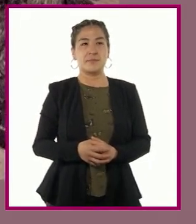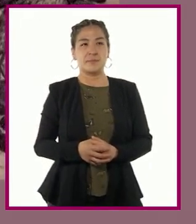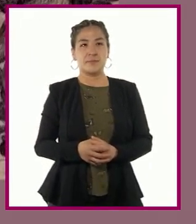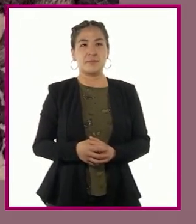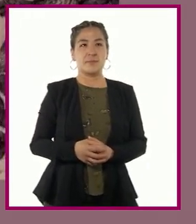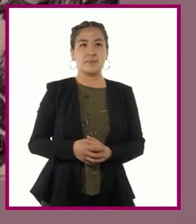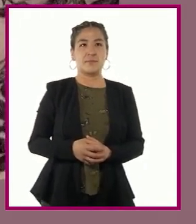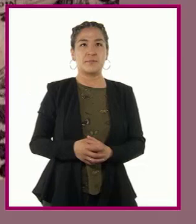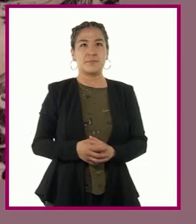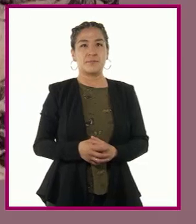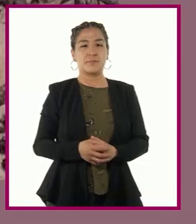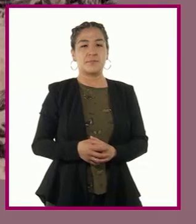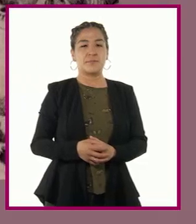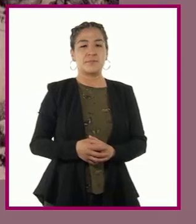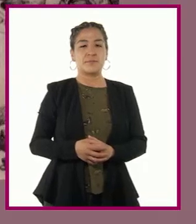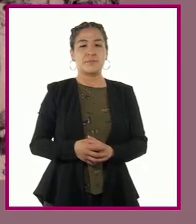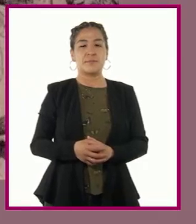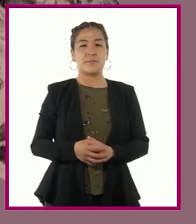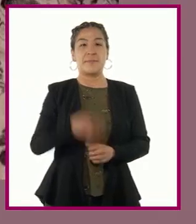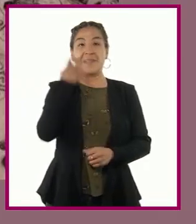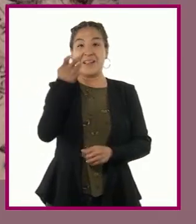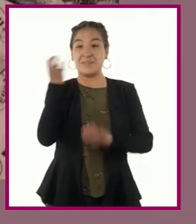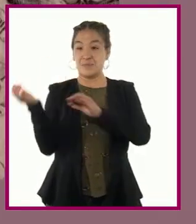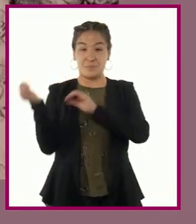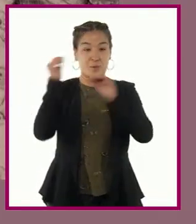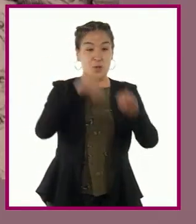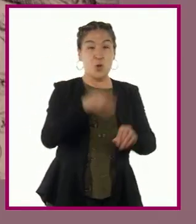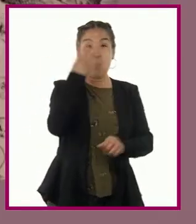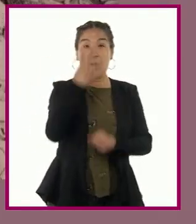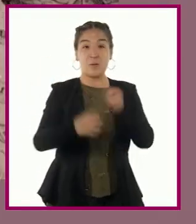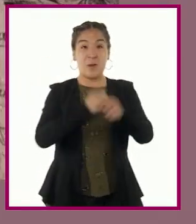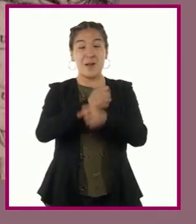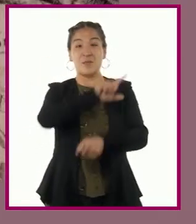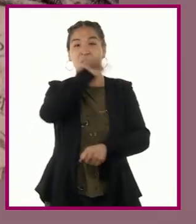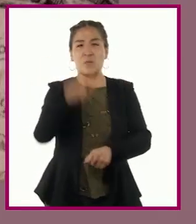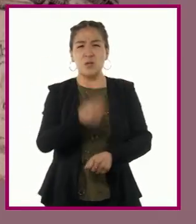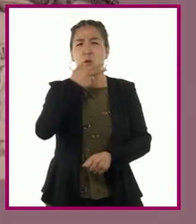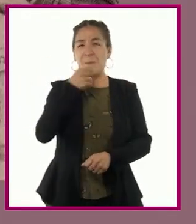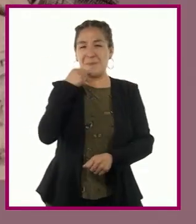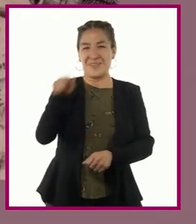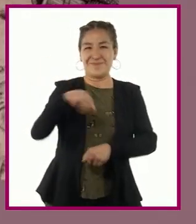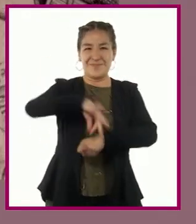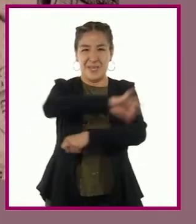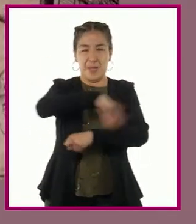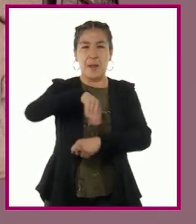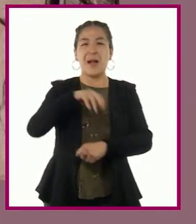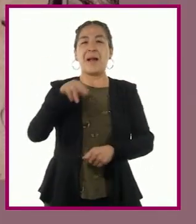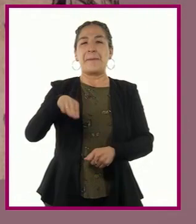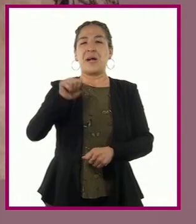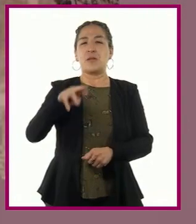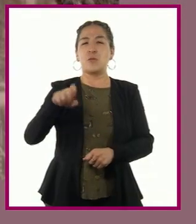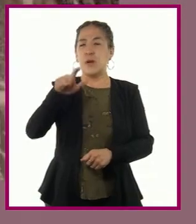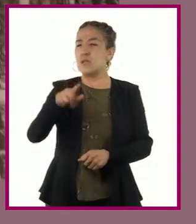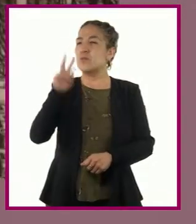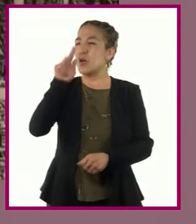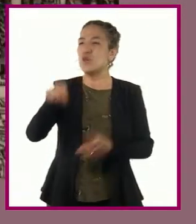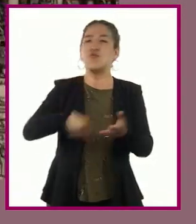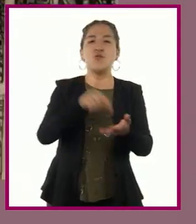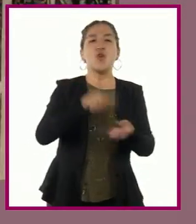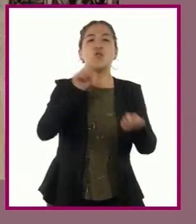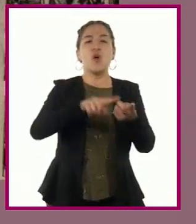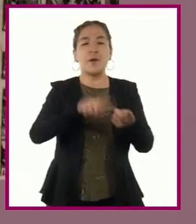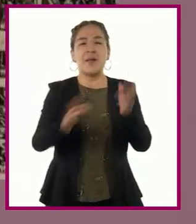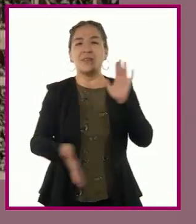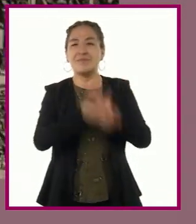A 4 años de arribo a la Nueva España, Tolsá comenzó a buscar un terreno para poner sus talleres, pues el trabajo era mucho y